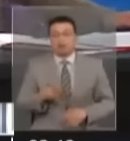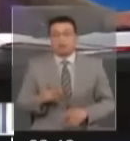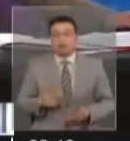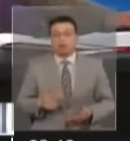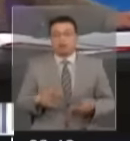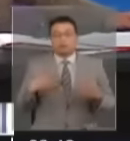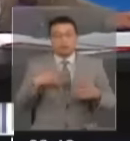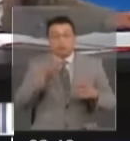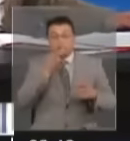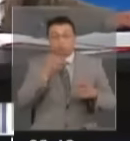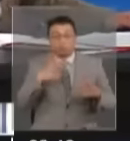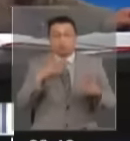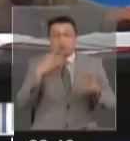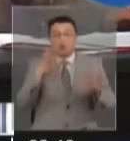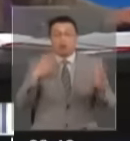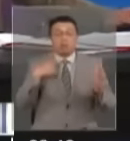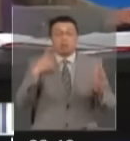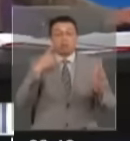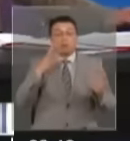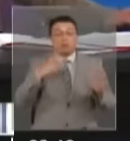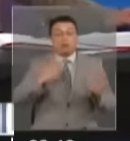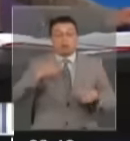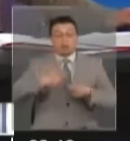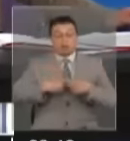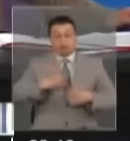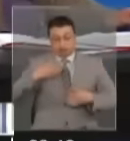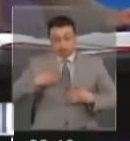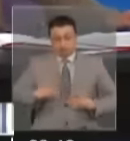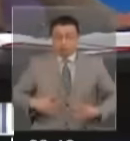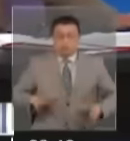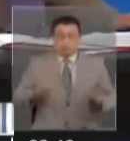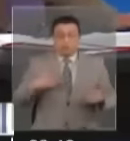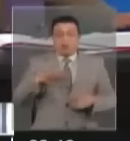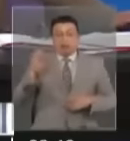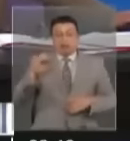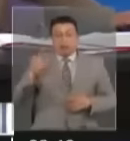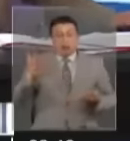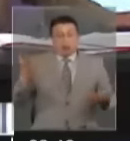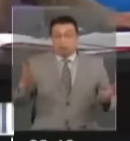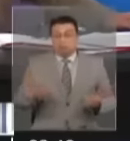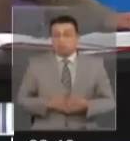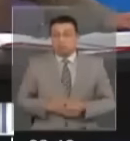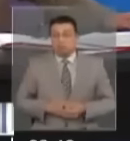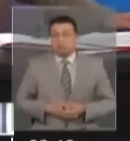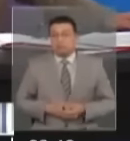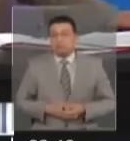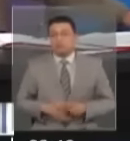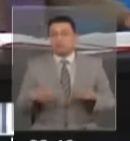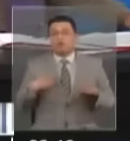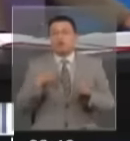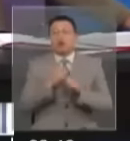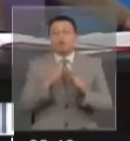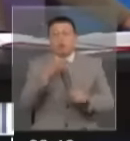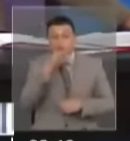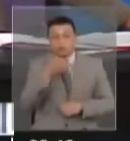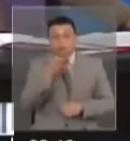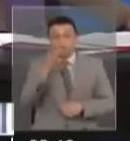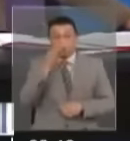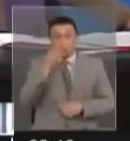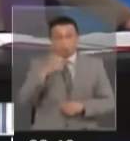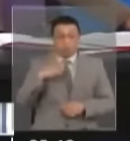No me hizo ningún... Soy bastante, parece, resistente, porque no... Cero efecto. Pero no puedo decir que nunca fumé, sería